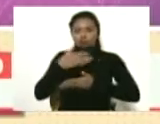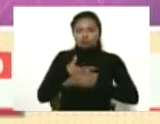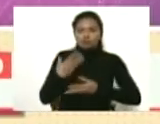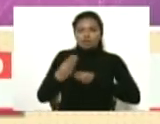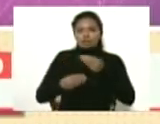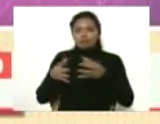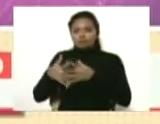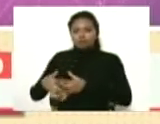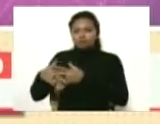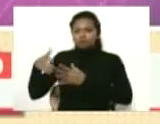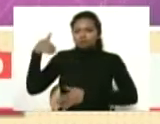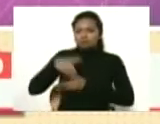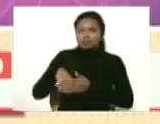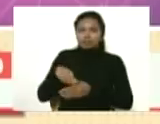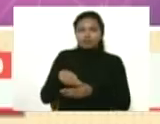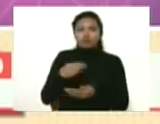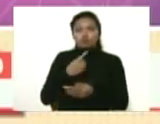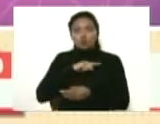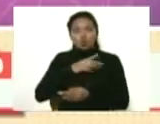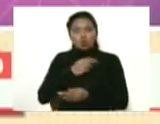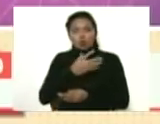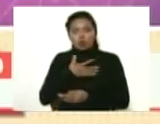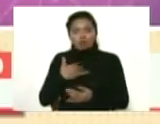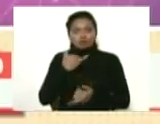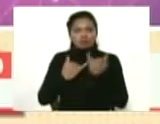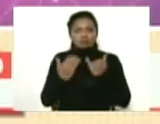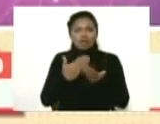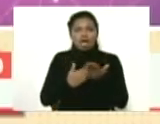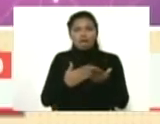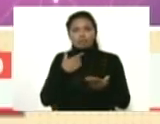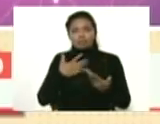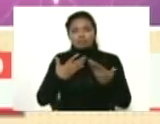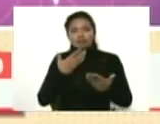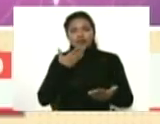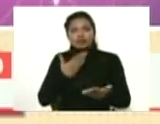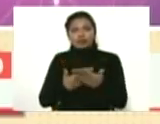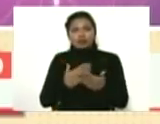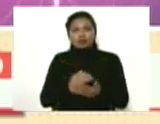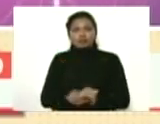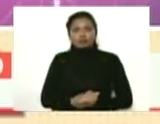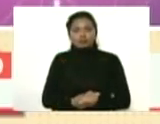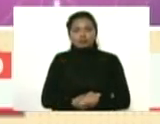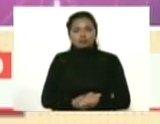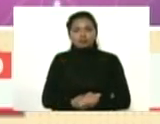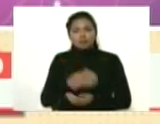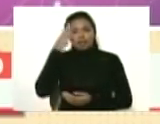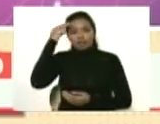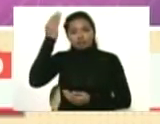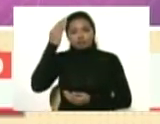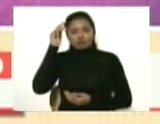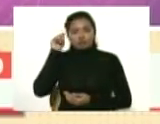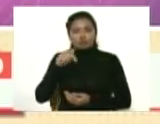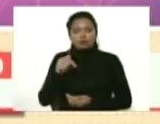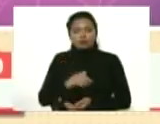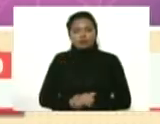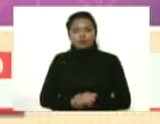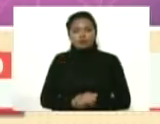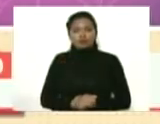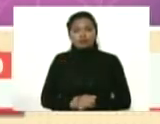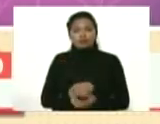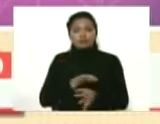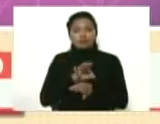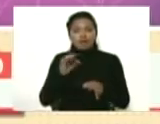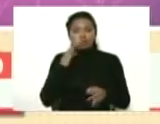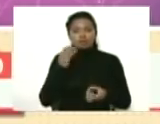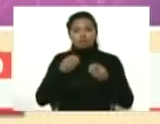imperialista. No quiero finalizar sin antes darle las gracias al Dios creador del universo y sin dejar de